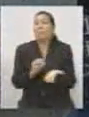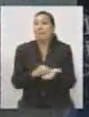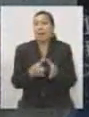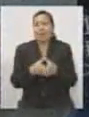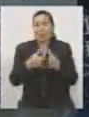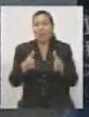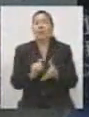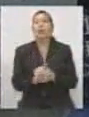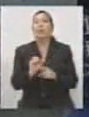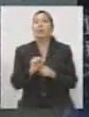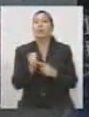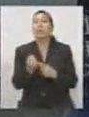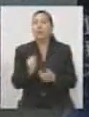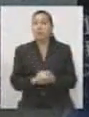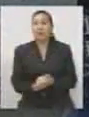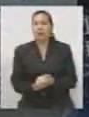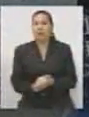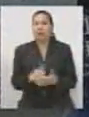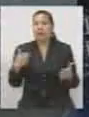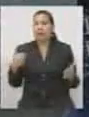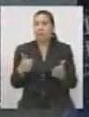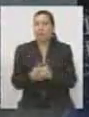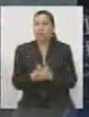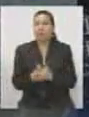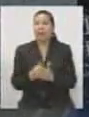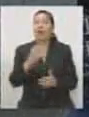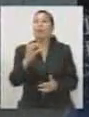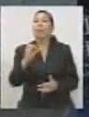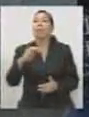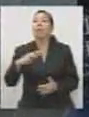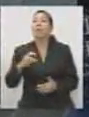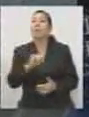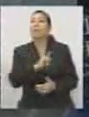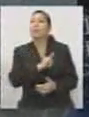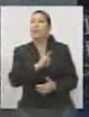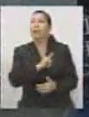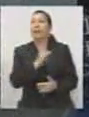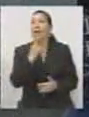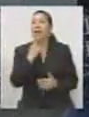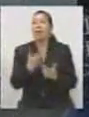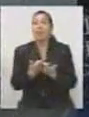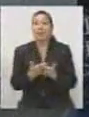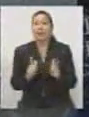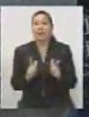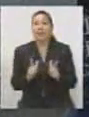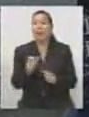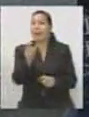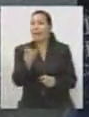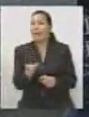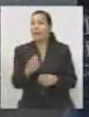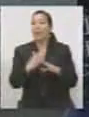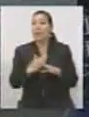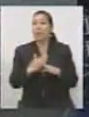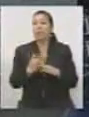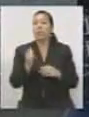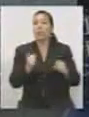enorme frente a la sociedad, frente a la democracia, a la institucionalidad, a la libertad de los ciudadanos, a la